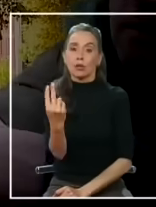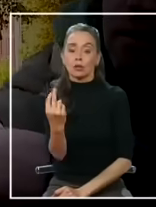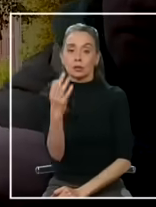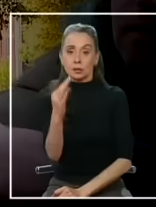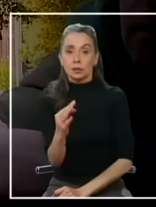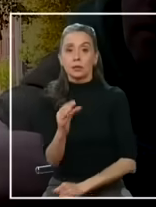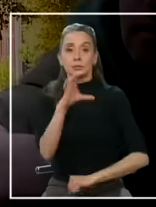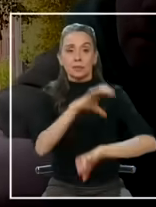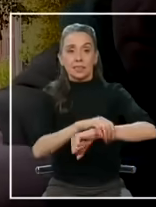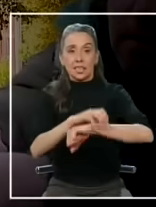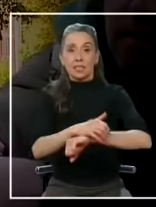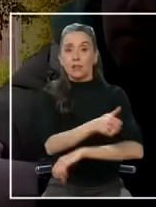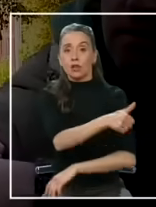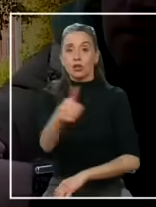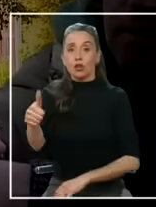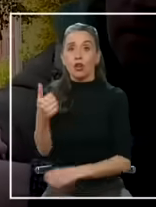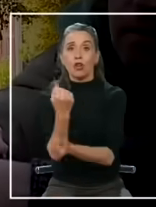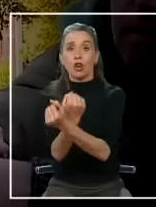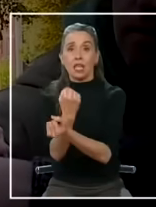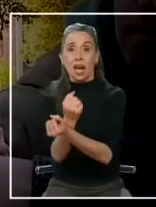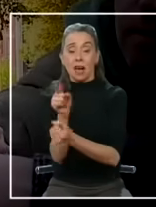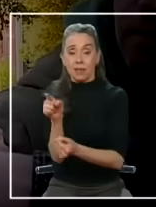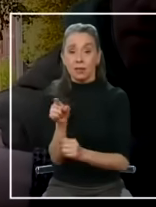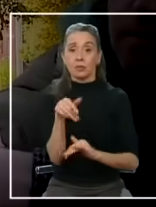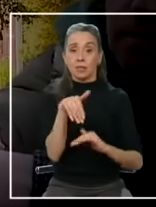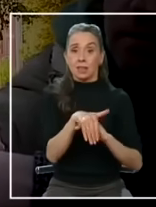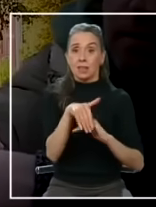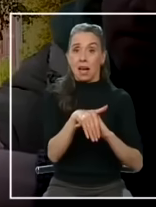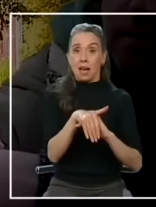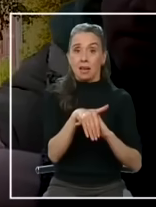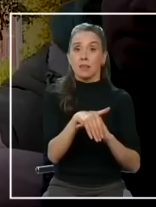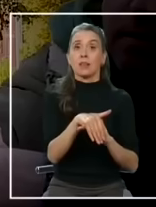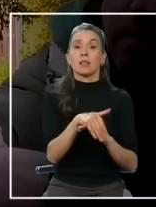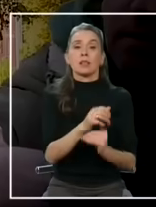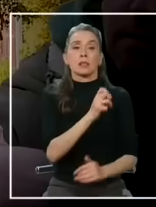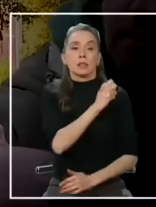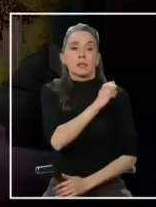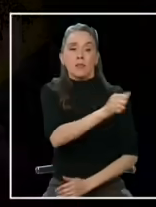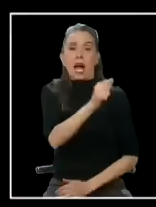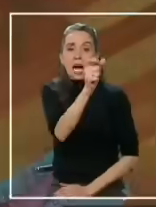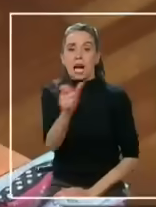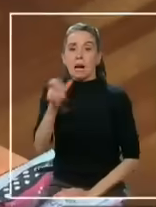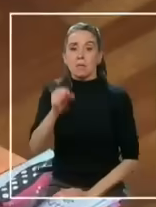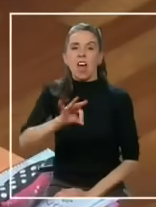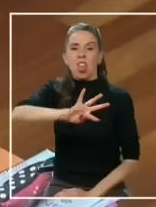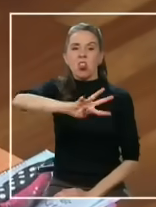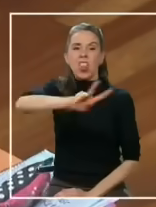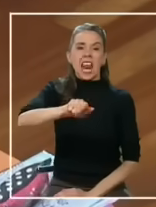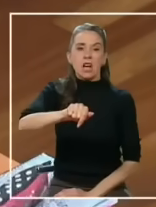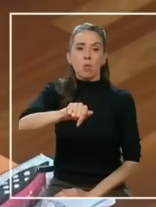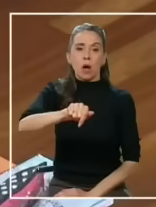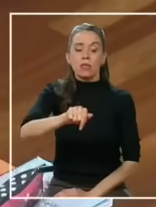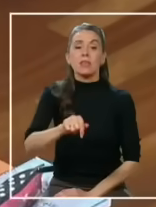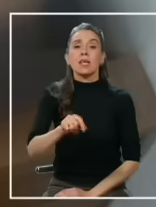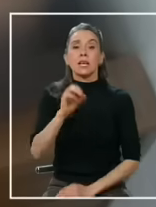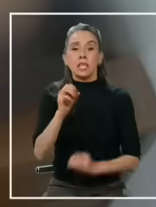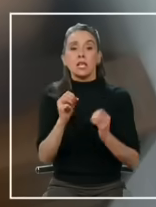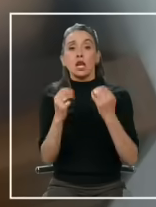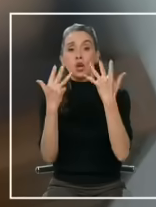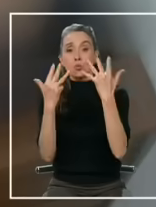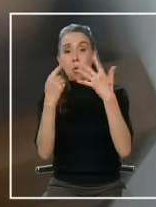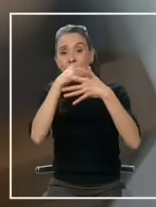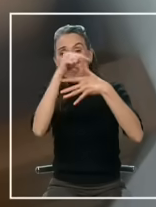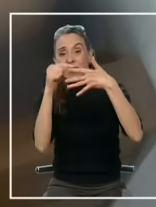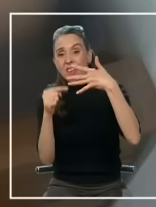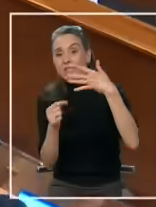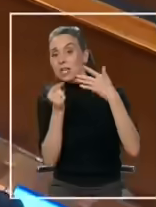la detención de todos estos carabineros y en la tarde ya se está tramitando la baja de estos delincuentes. Uno a uno, los 9 hechos en los que se